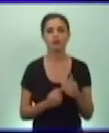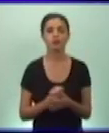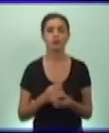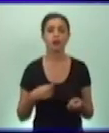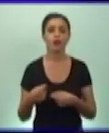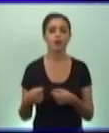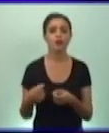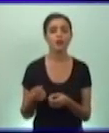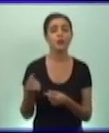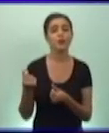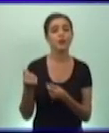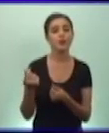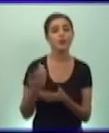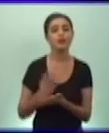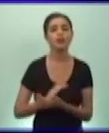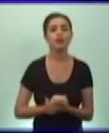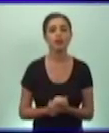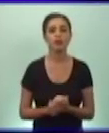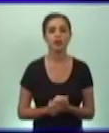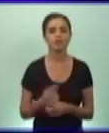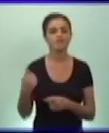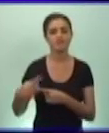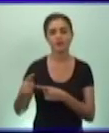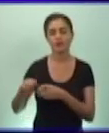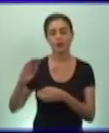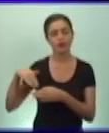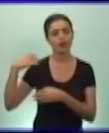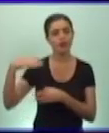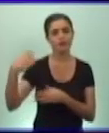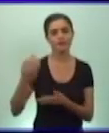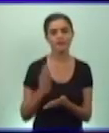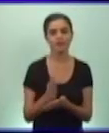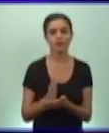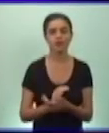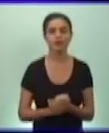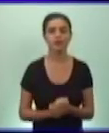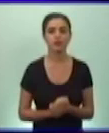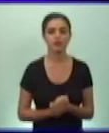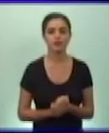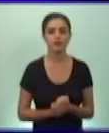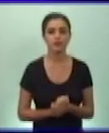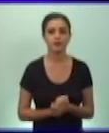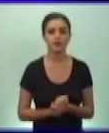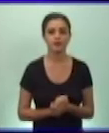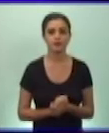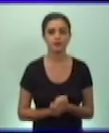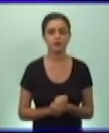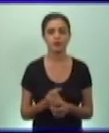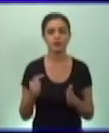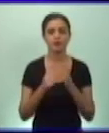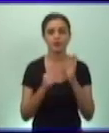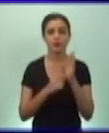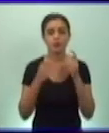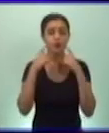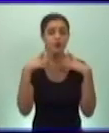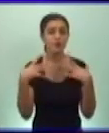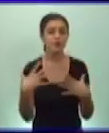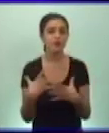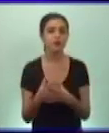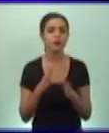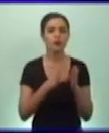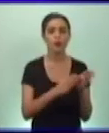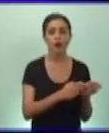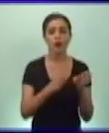renglones económicos, vamos a ver el níquel, vamos a ver la biotecnología y vamos a ver el turismo. Pero como son elementos importantes, vamos a